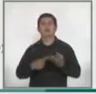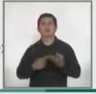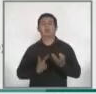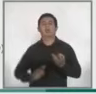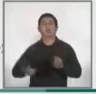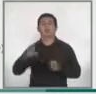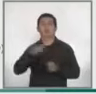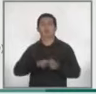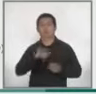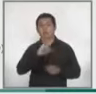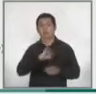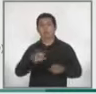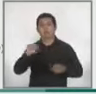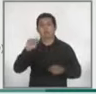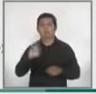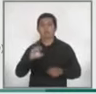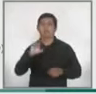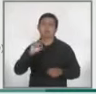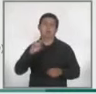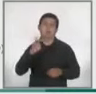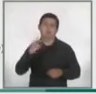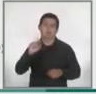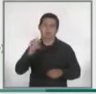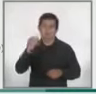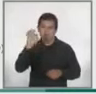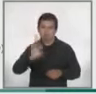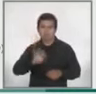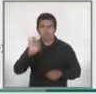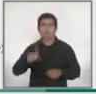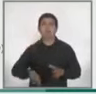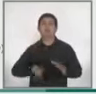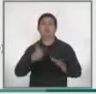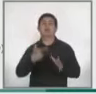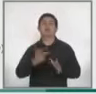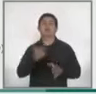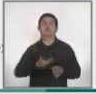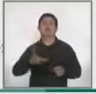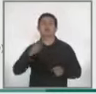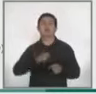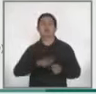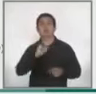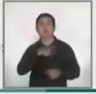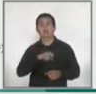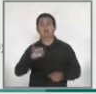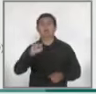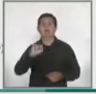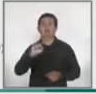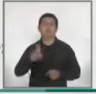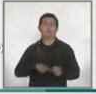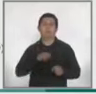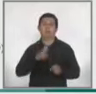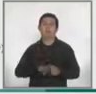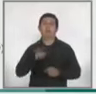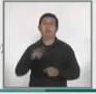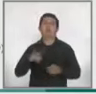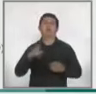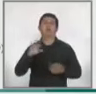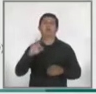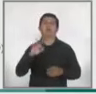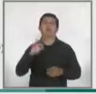El Hospital del ISSSTE un 27.9%. El hospital del IMSS régimen ordinario,